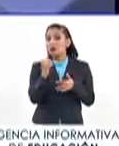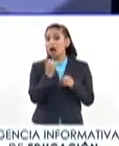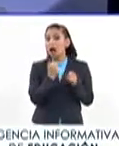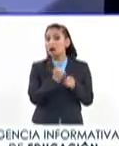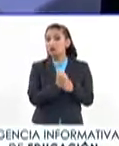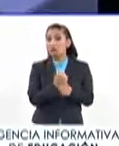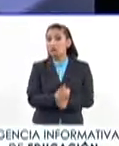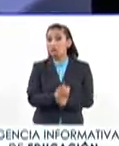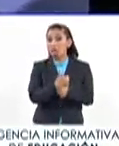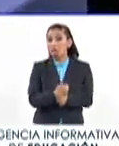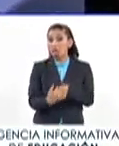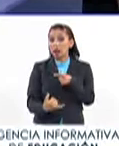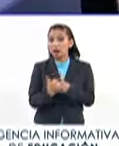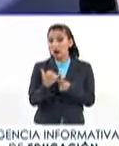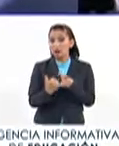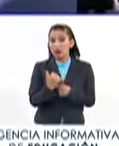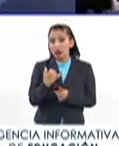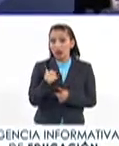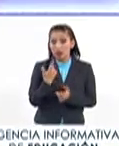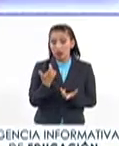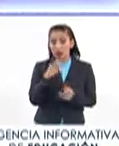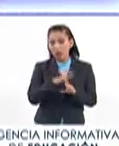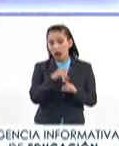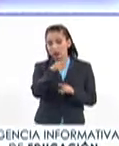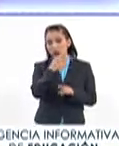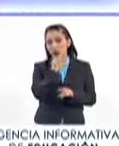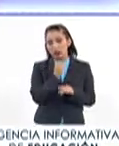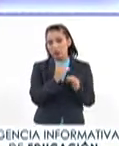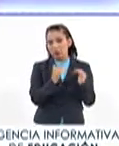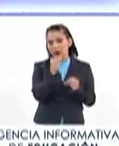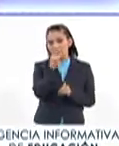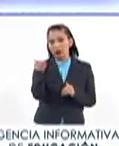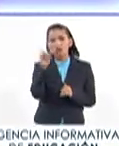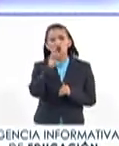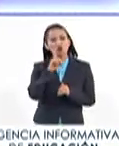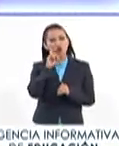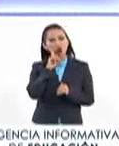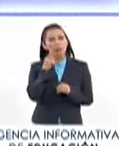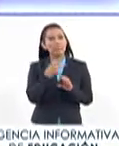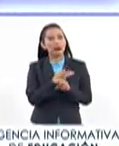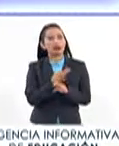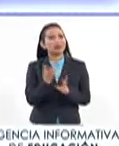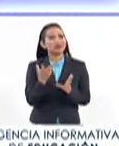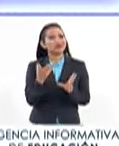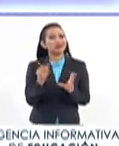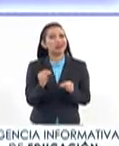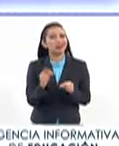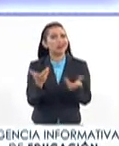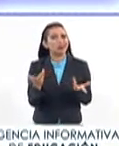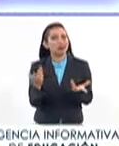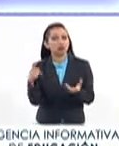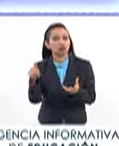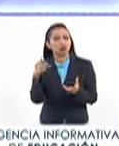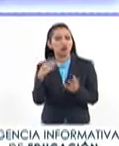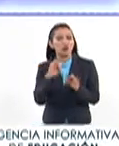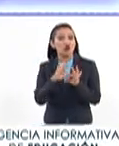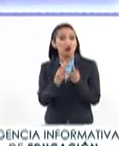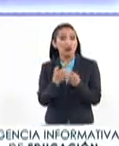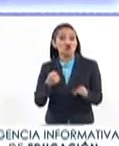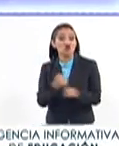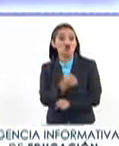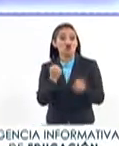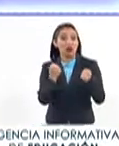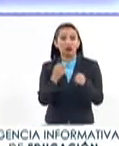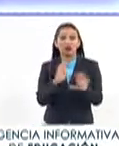29 años. Y donde repuntan más los varones, porque bueno, con las mujeres lo que sucede es que sus métodos no son tan